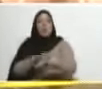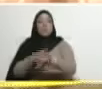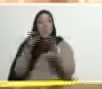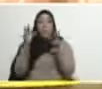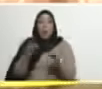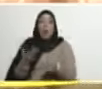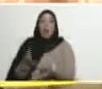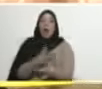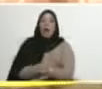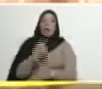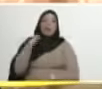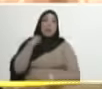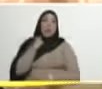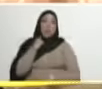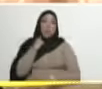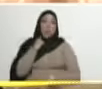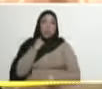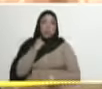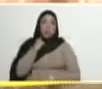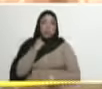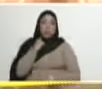sus antiguas posesiones.